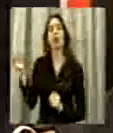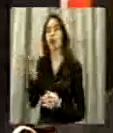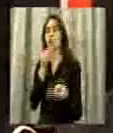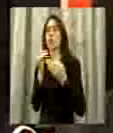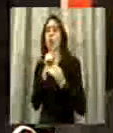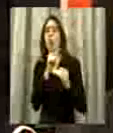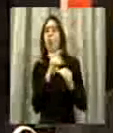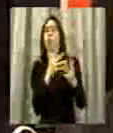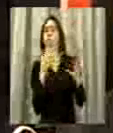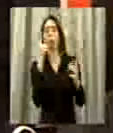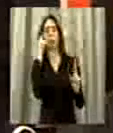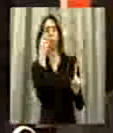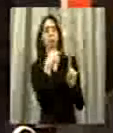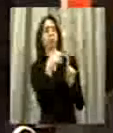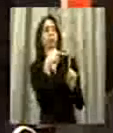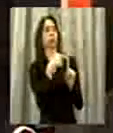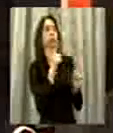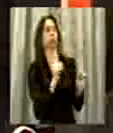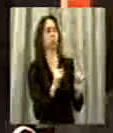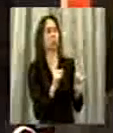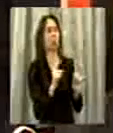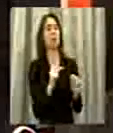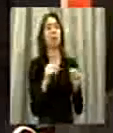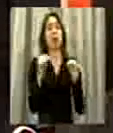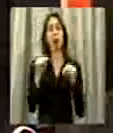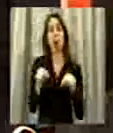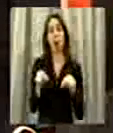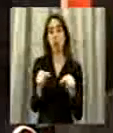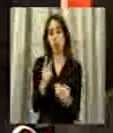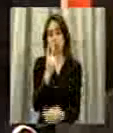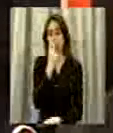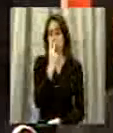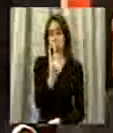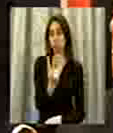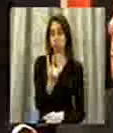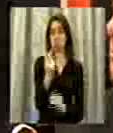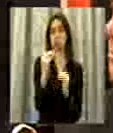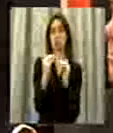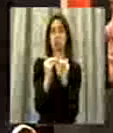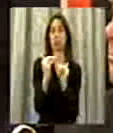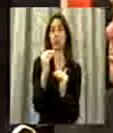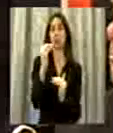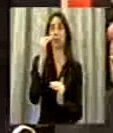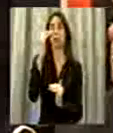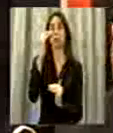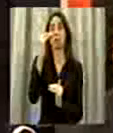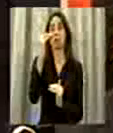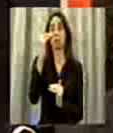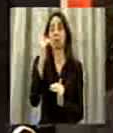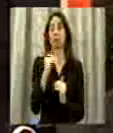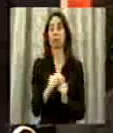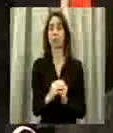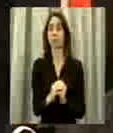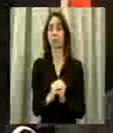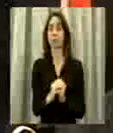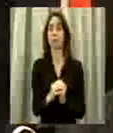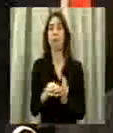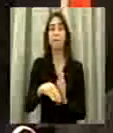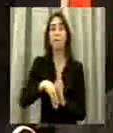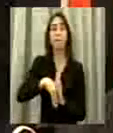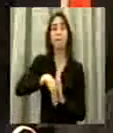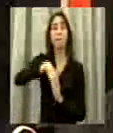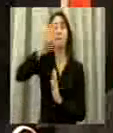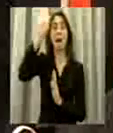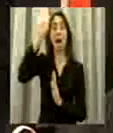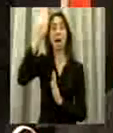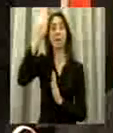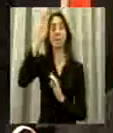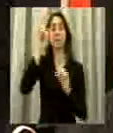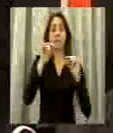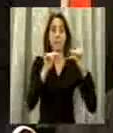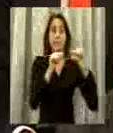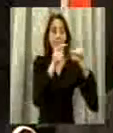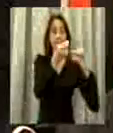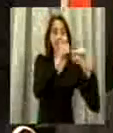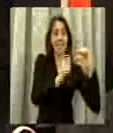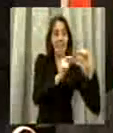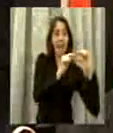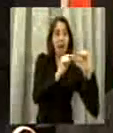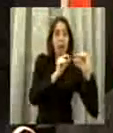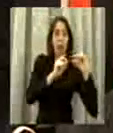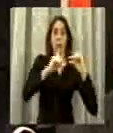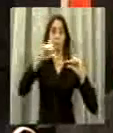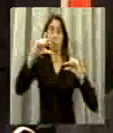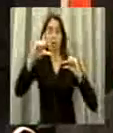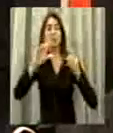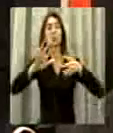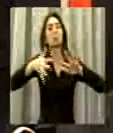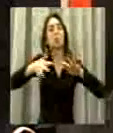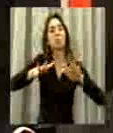optimista. Bueno, hoy nos encontramos con un crecimiento que va a superar esa proyección y que va a